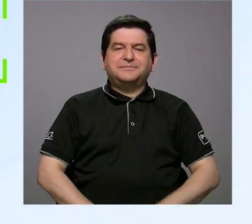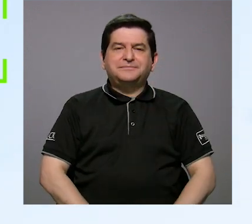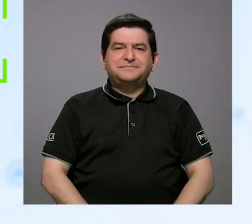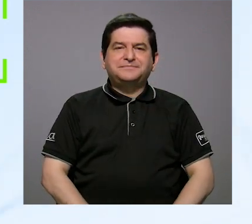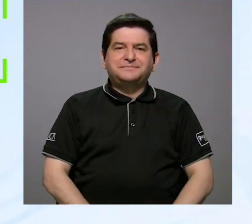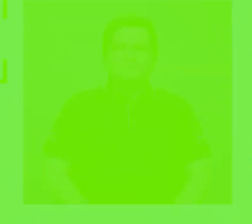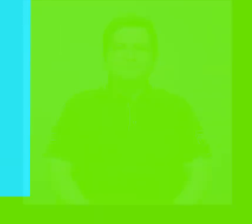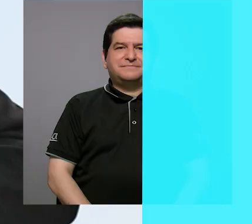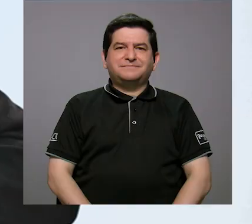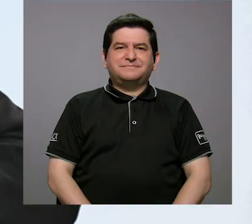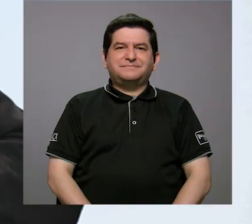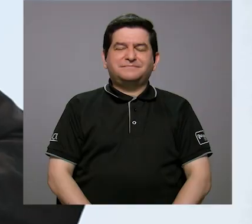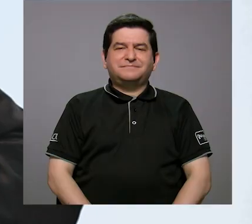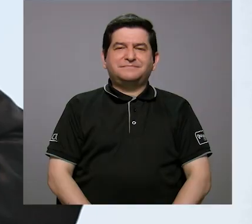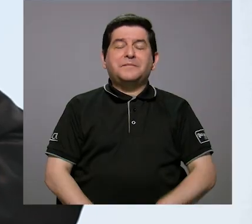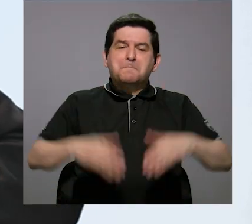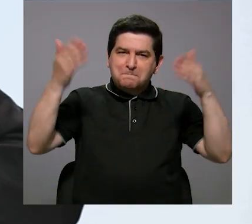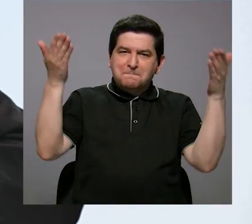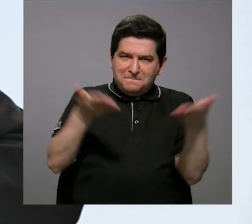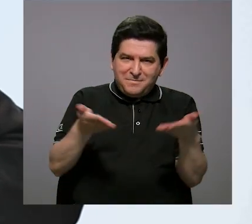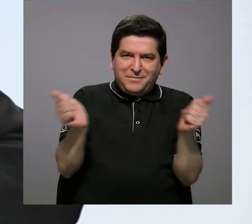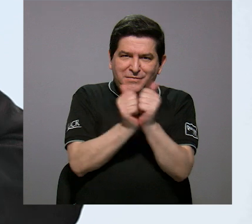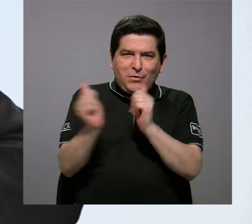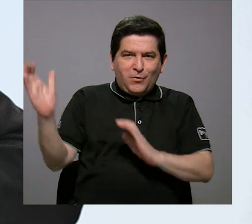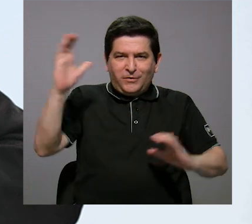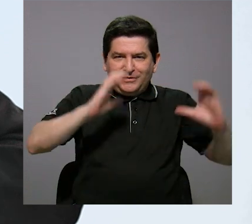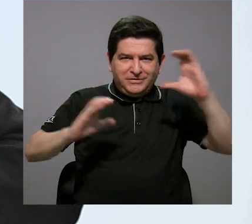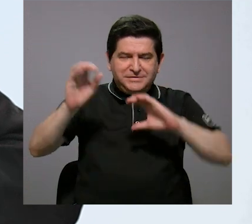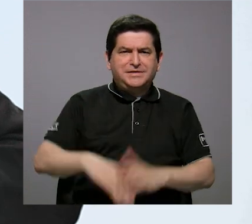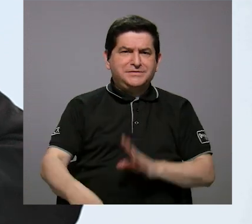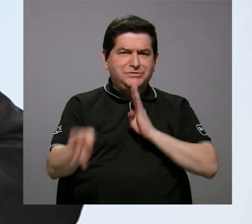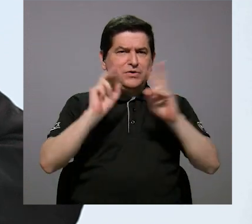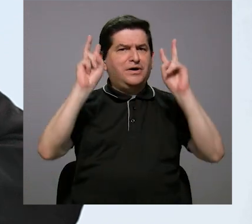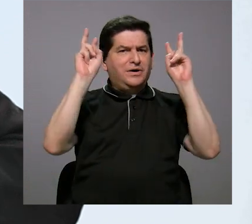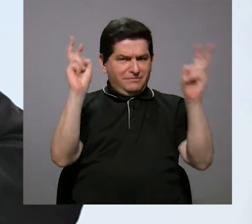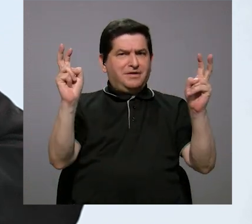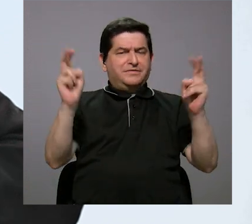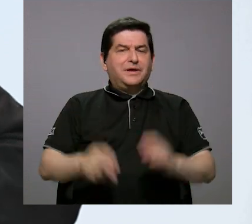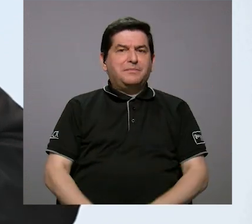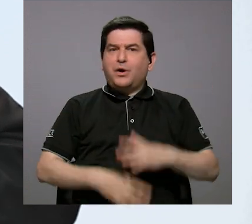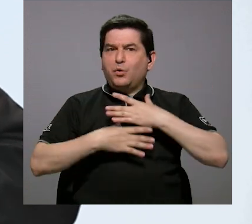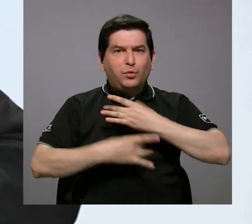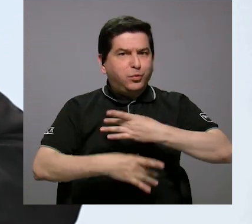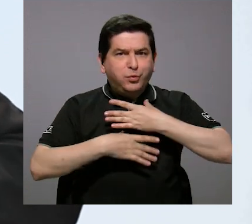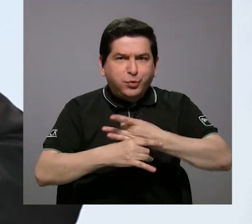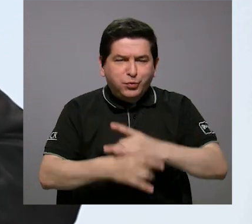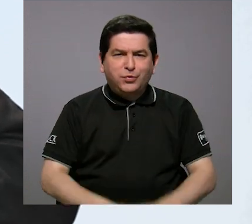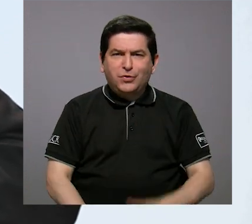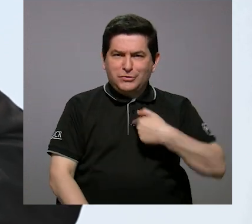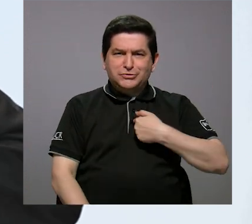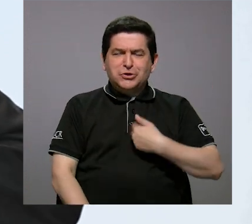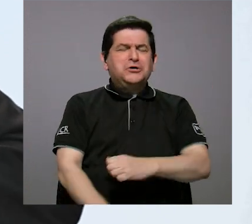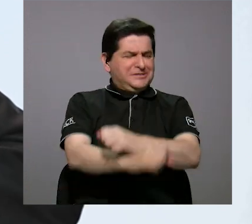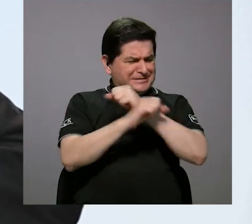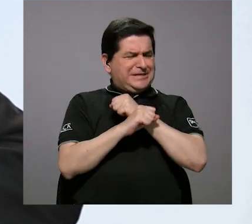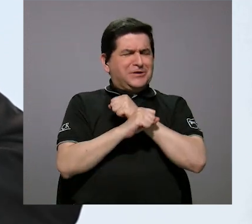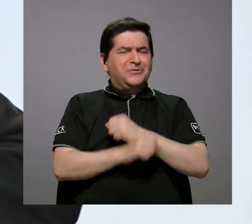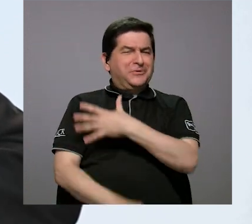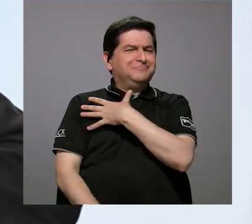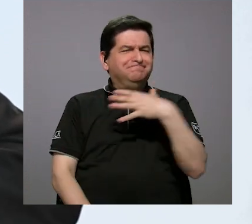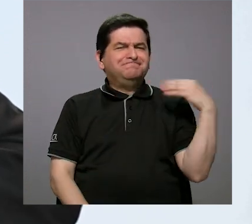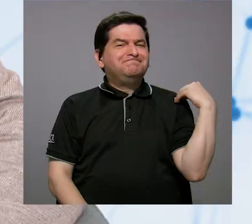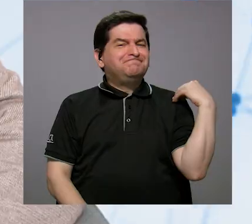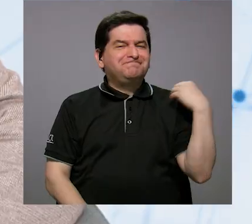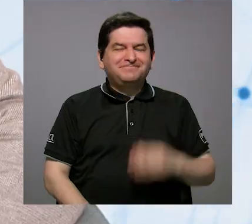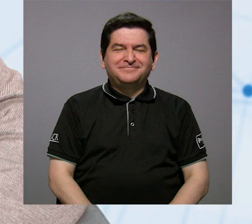Rica. Benito, bienvenido a Conciencia. Vamos a hablar de un tema fascinante. Estoy completamente seguro que nos va a